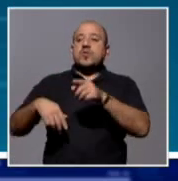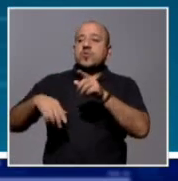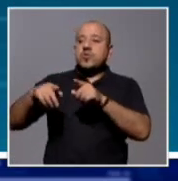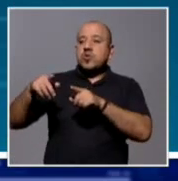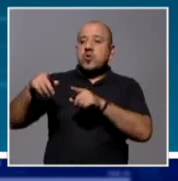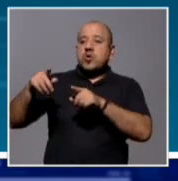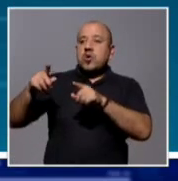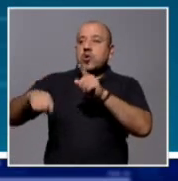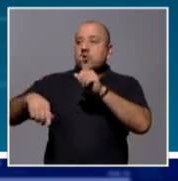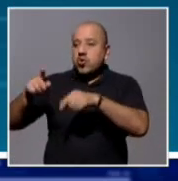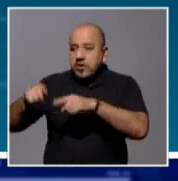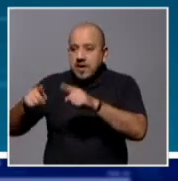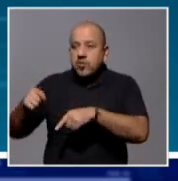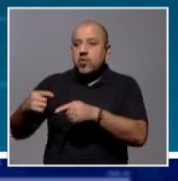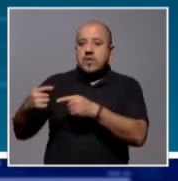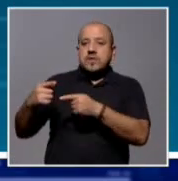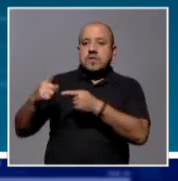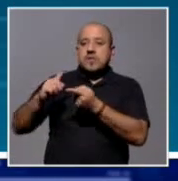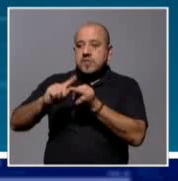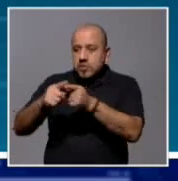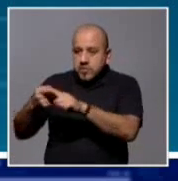de la academia y también con los entrenadores,